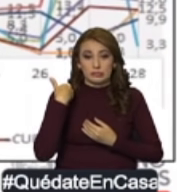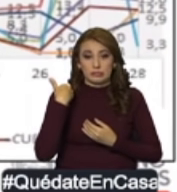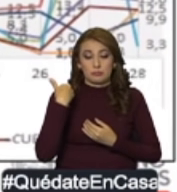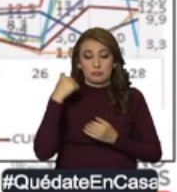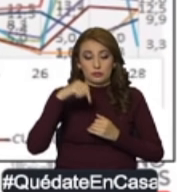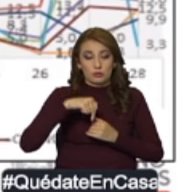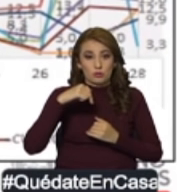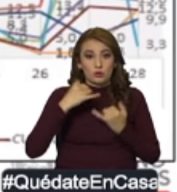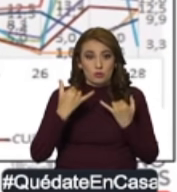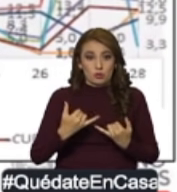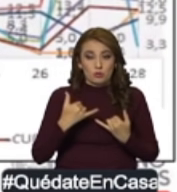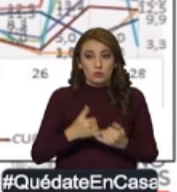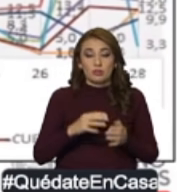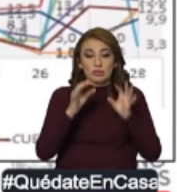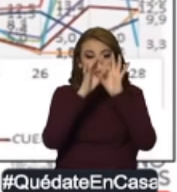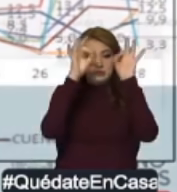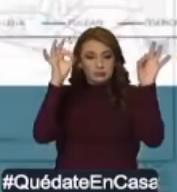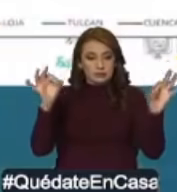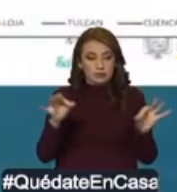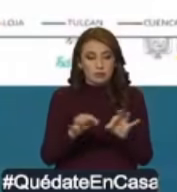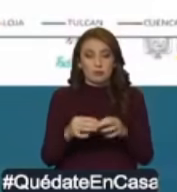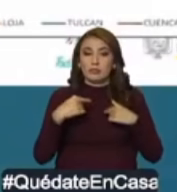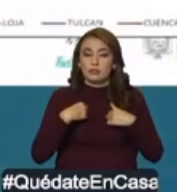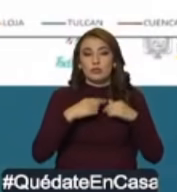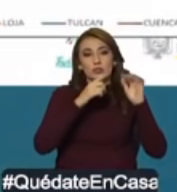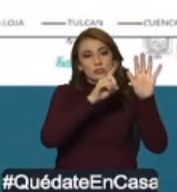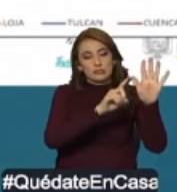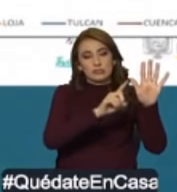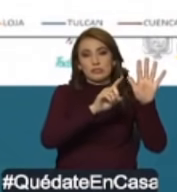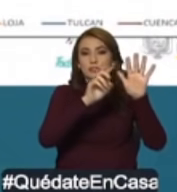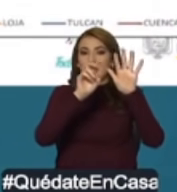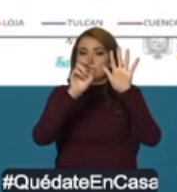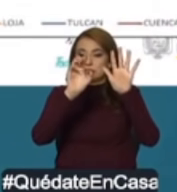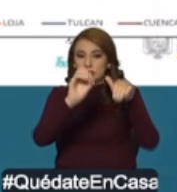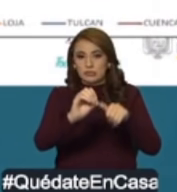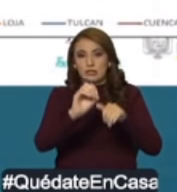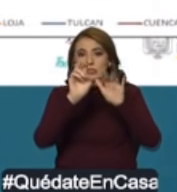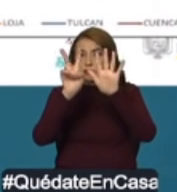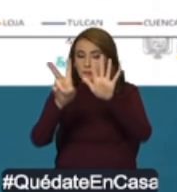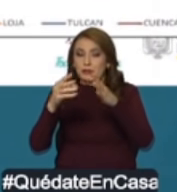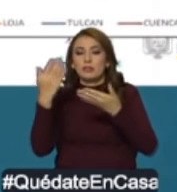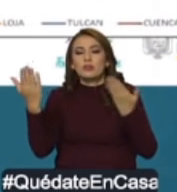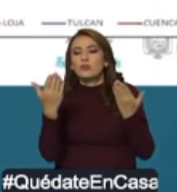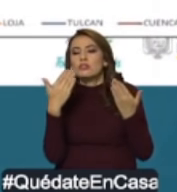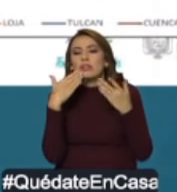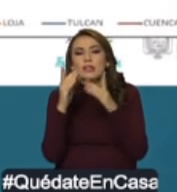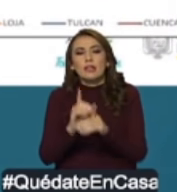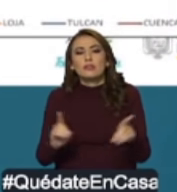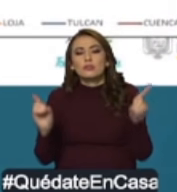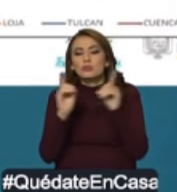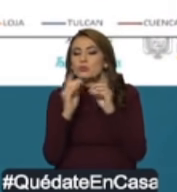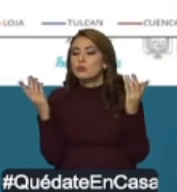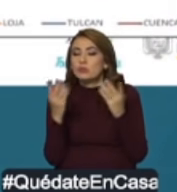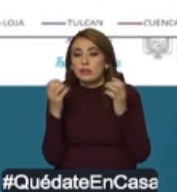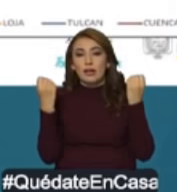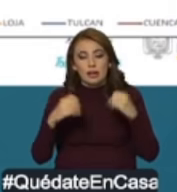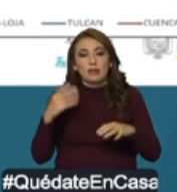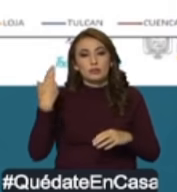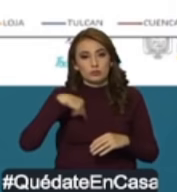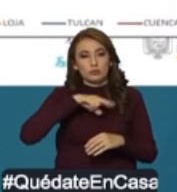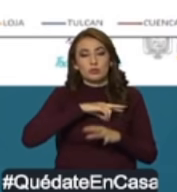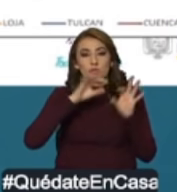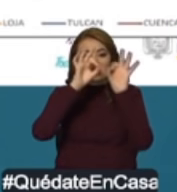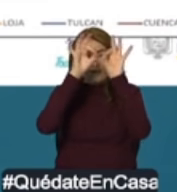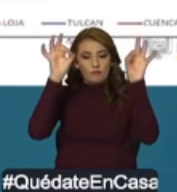está respaldado por fichas, es decir, si yo hablo de 607.438 emergencias, tenemos ese número de fichas y todas las